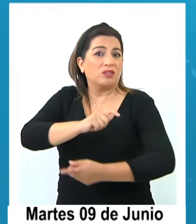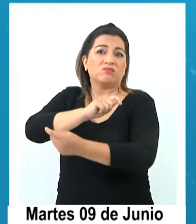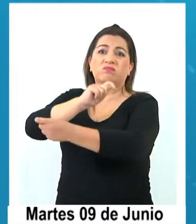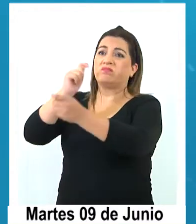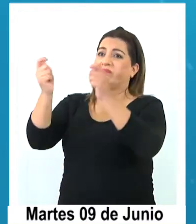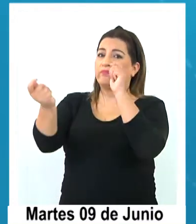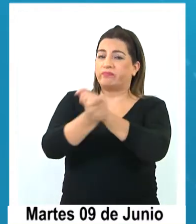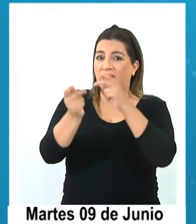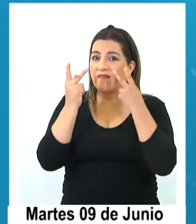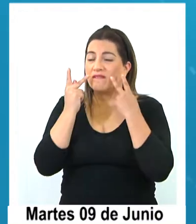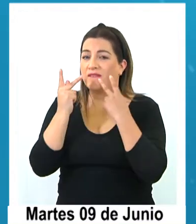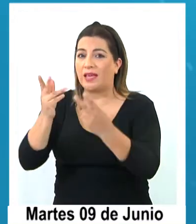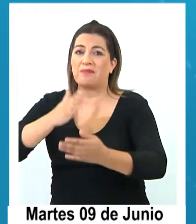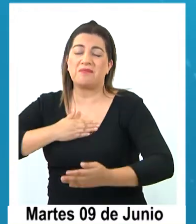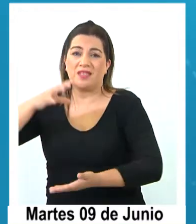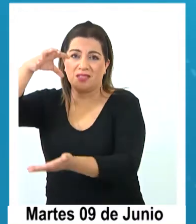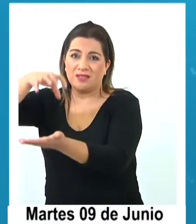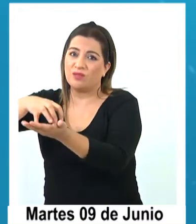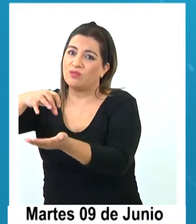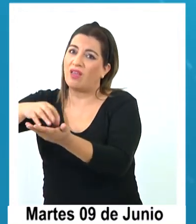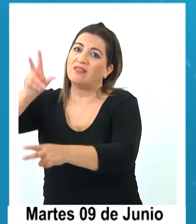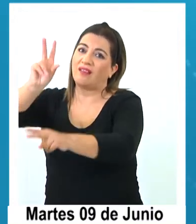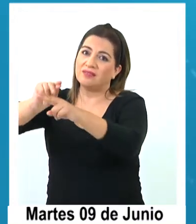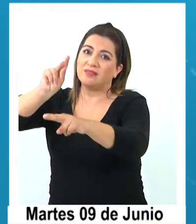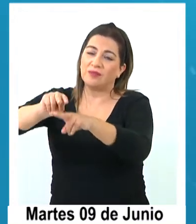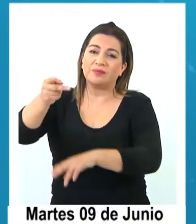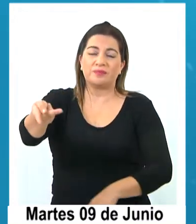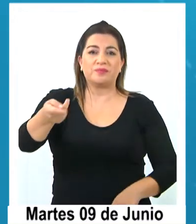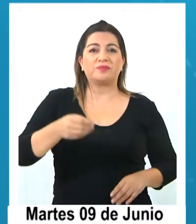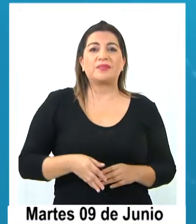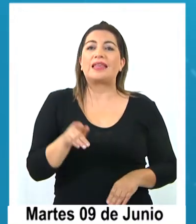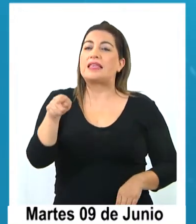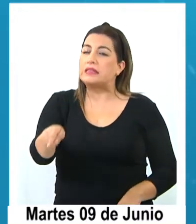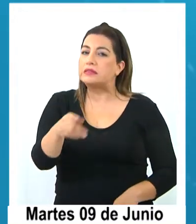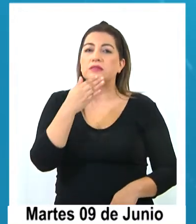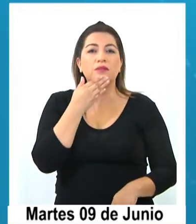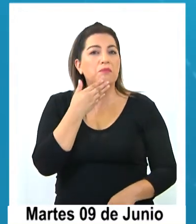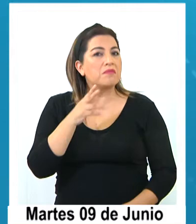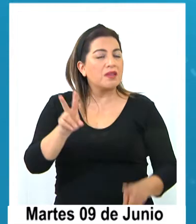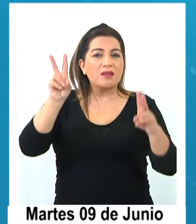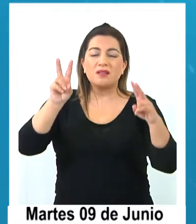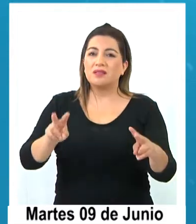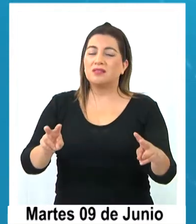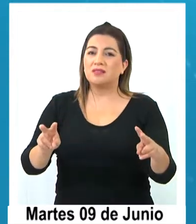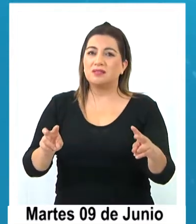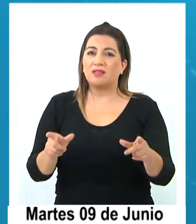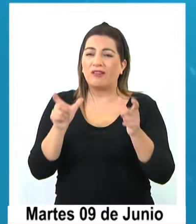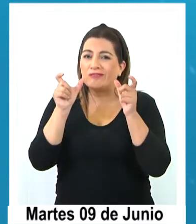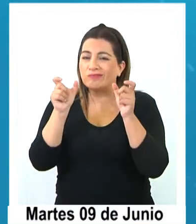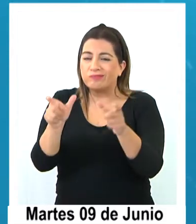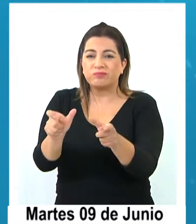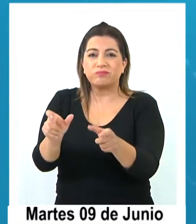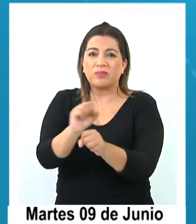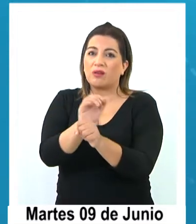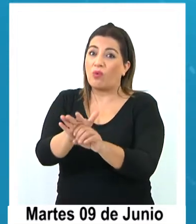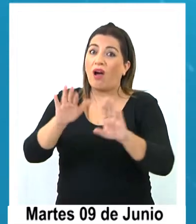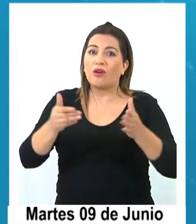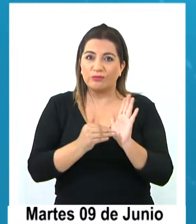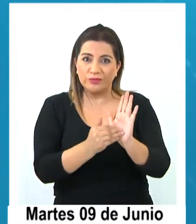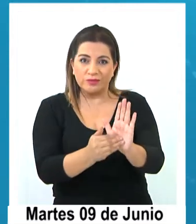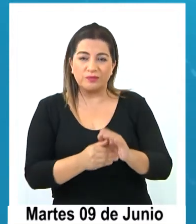a migrar a sus ciudades, ¿no? Entonces, eso generó también un poco de infección grave que se está evidenciando